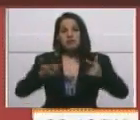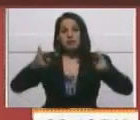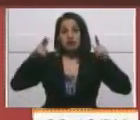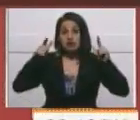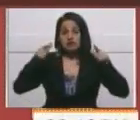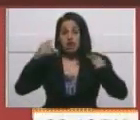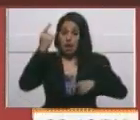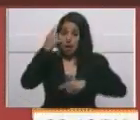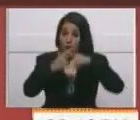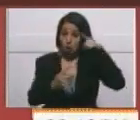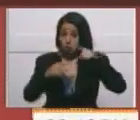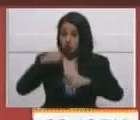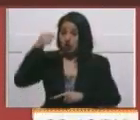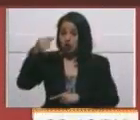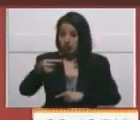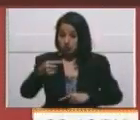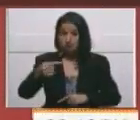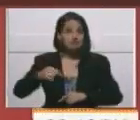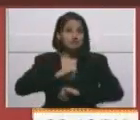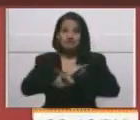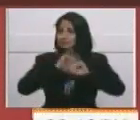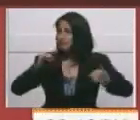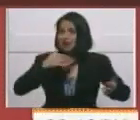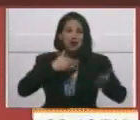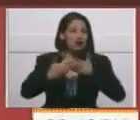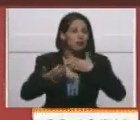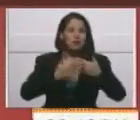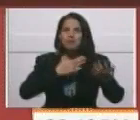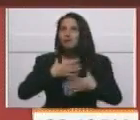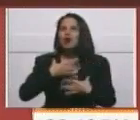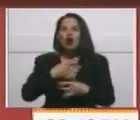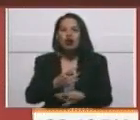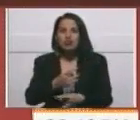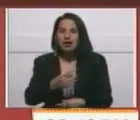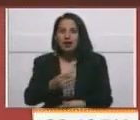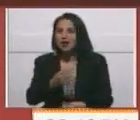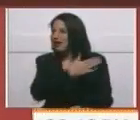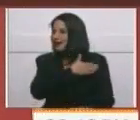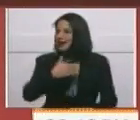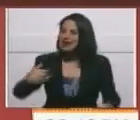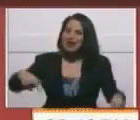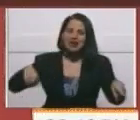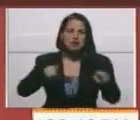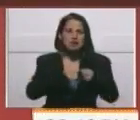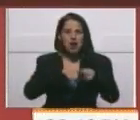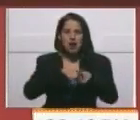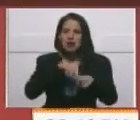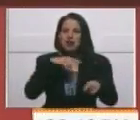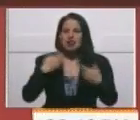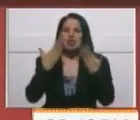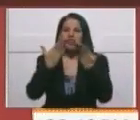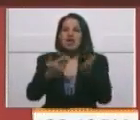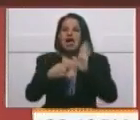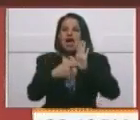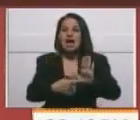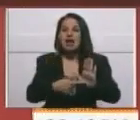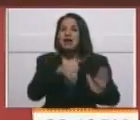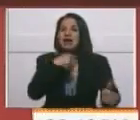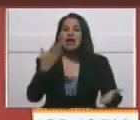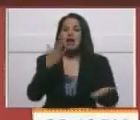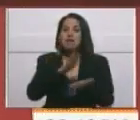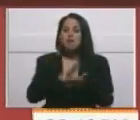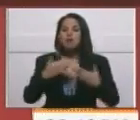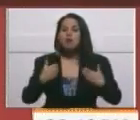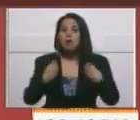mitad está dispuesta a correr la misma está deseosa de correr la misma suerte de aquellos que cayeron para